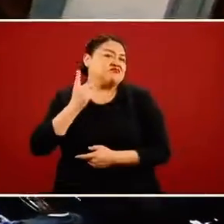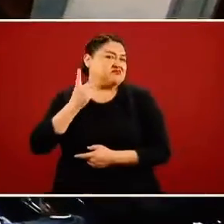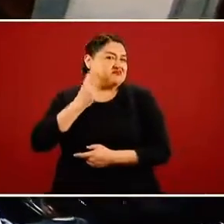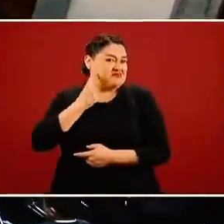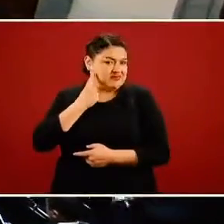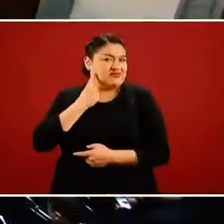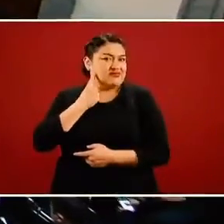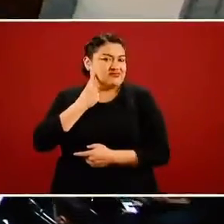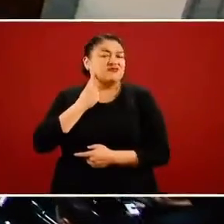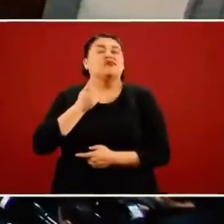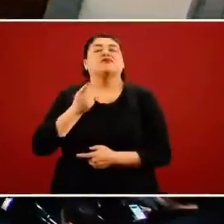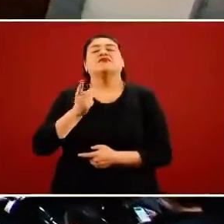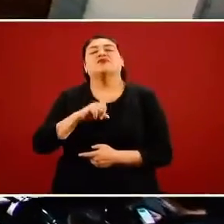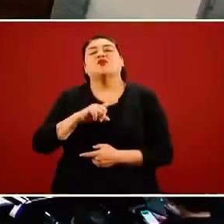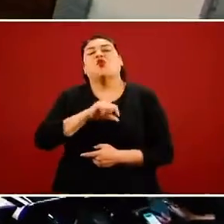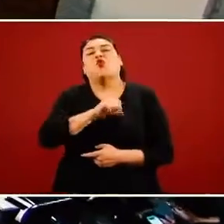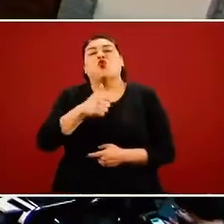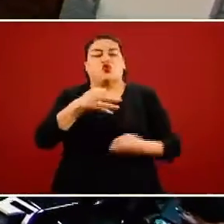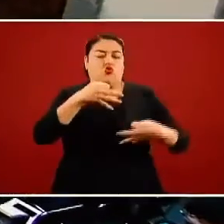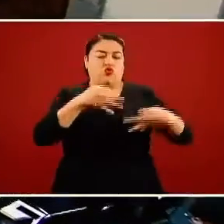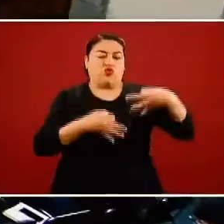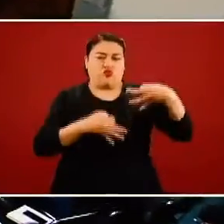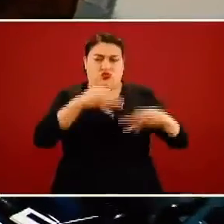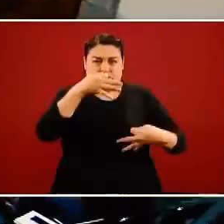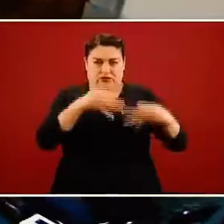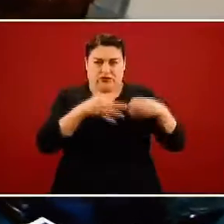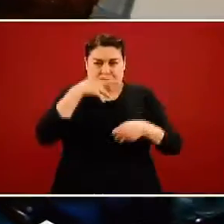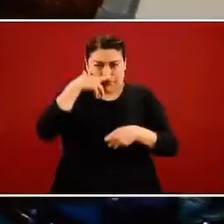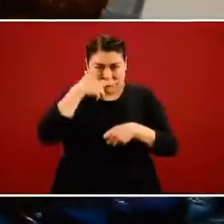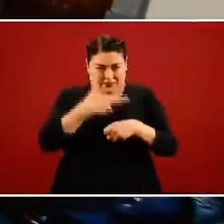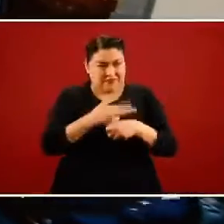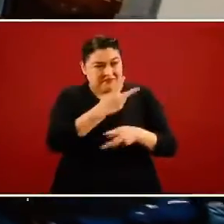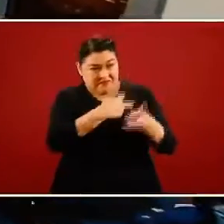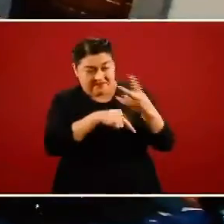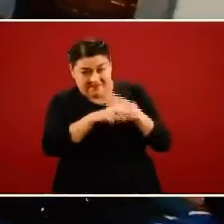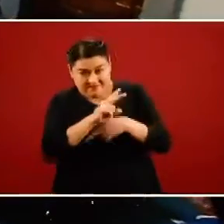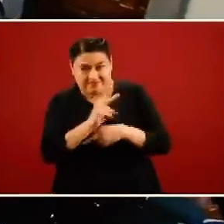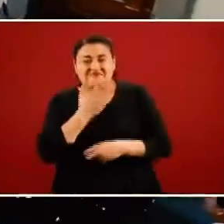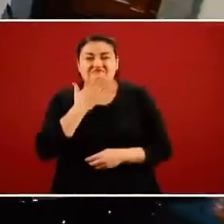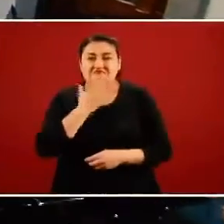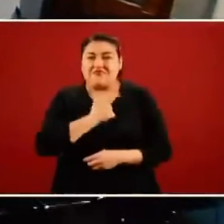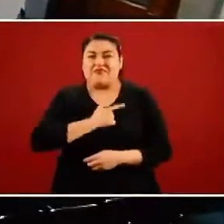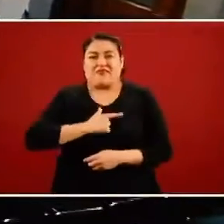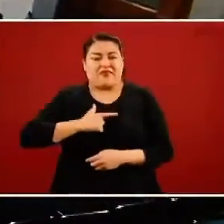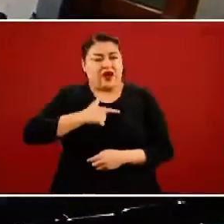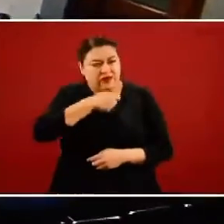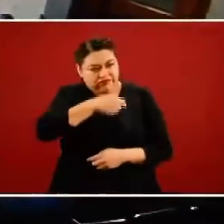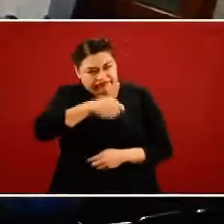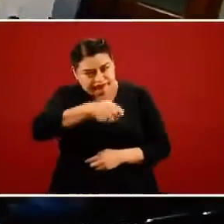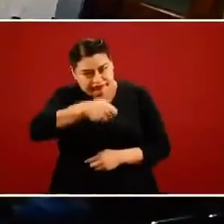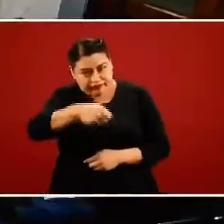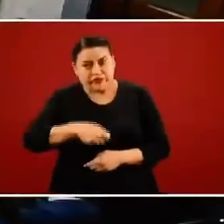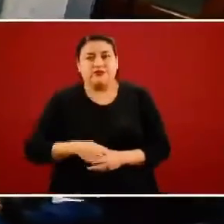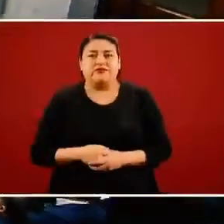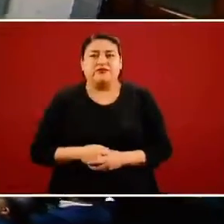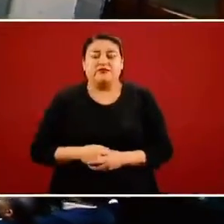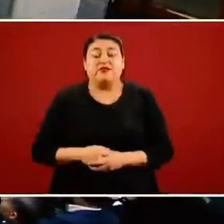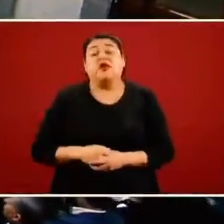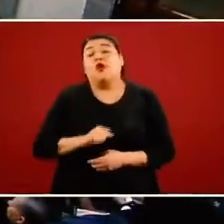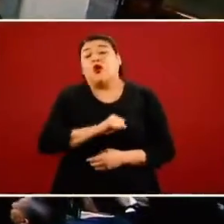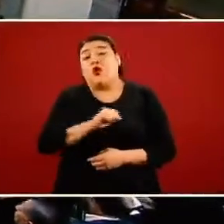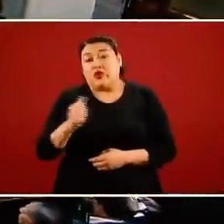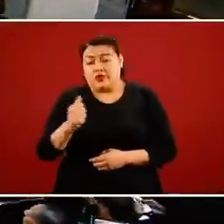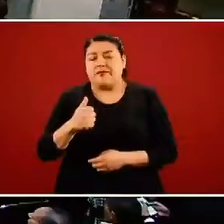Francisco Domínguez Servién, gobernador de Querétaro y presidente de la Confederación Nacional de Gobernadores, durante la sesión ordinaria del Consejo Nacional de